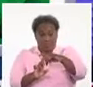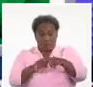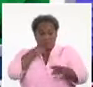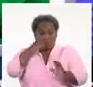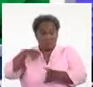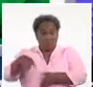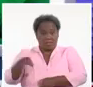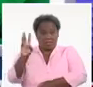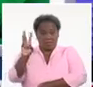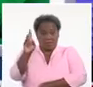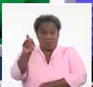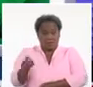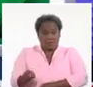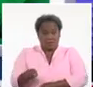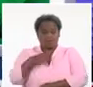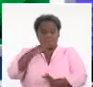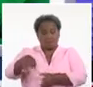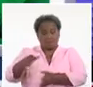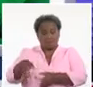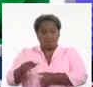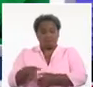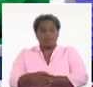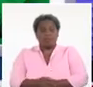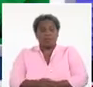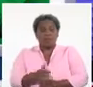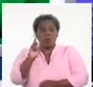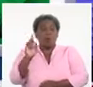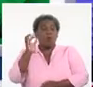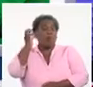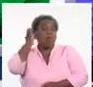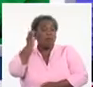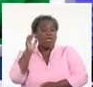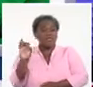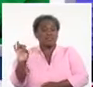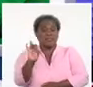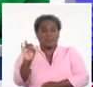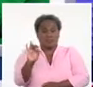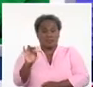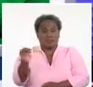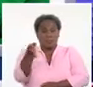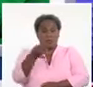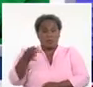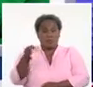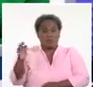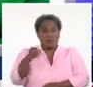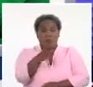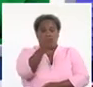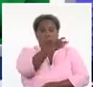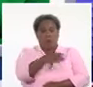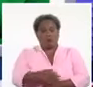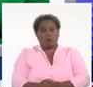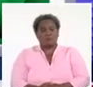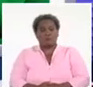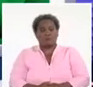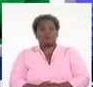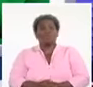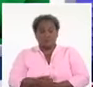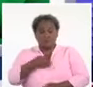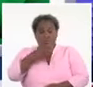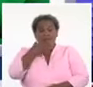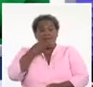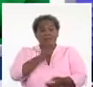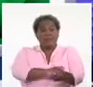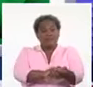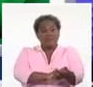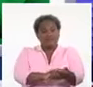3 pacientes. Una paciente de 77 años de edad del municipio de Baracoa, diabetes mellitus como